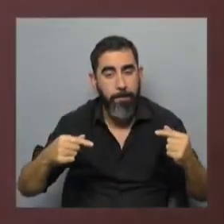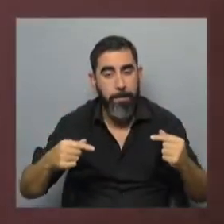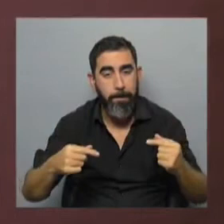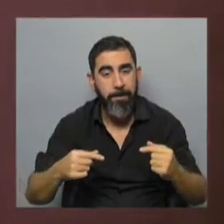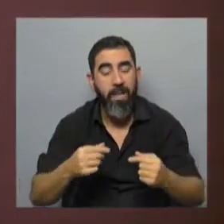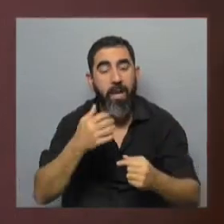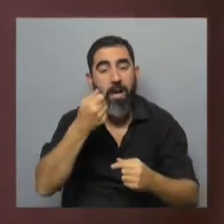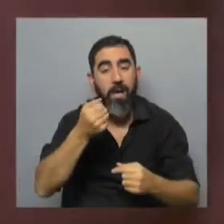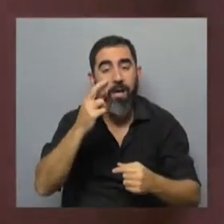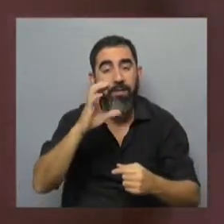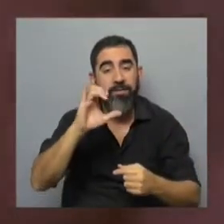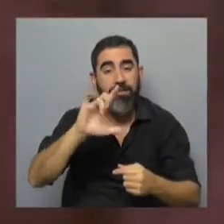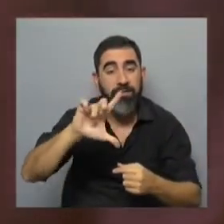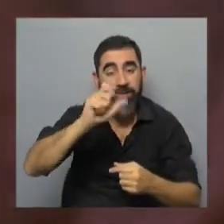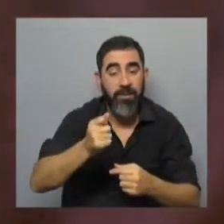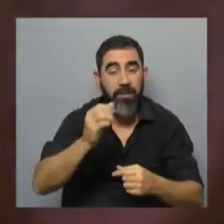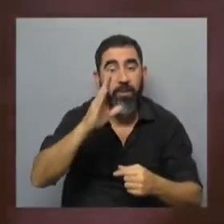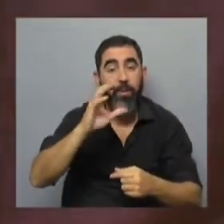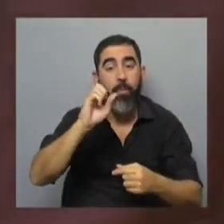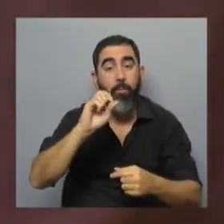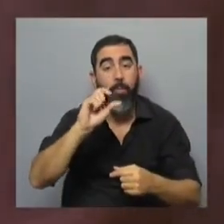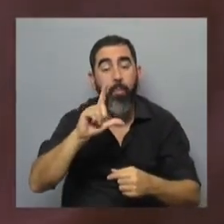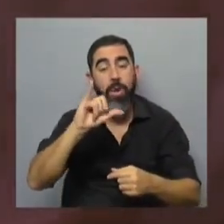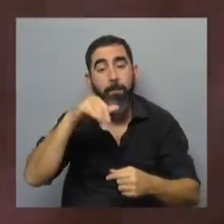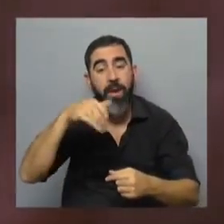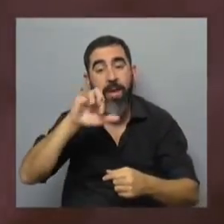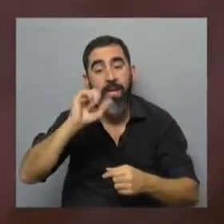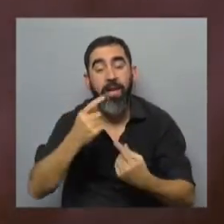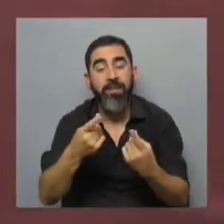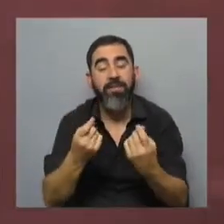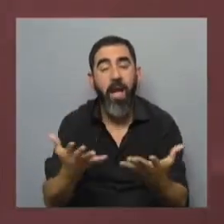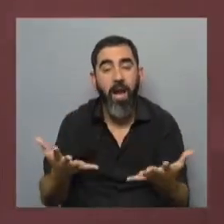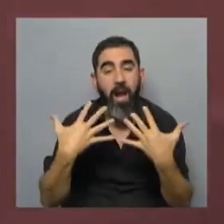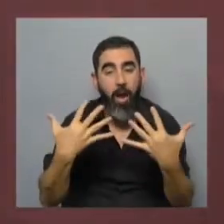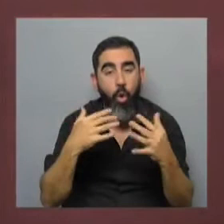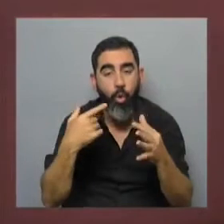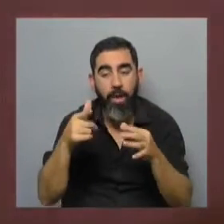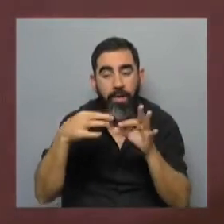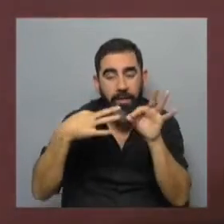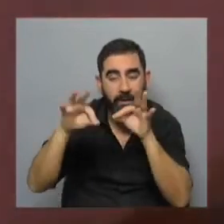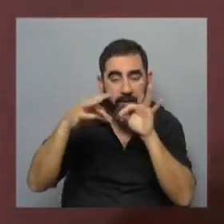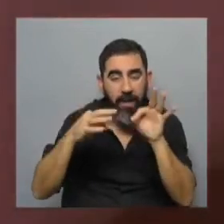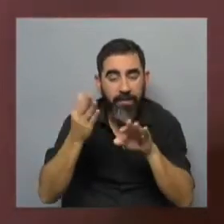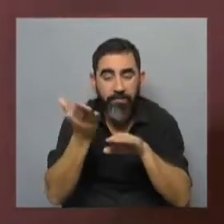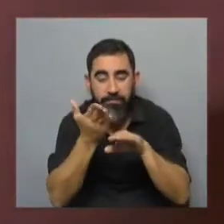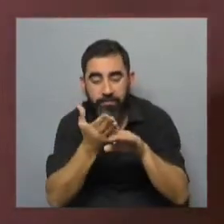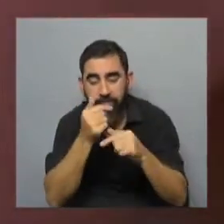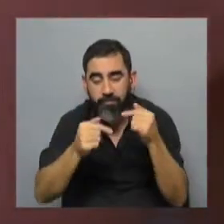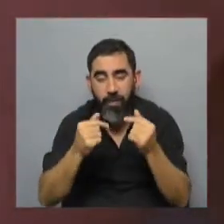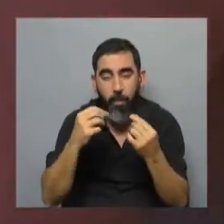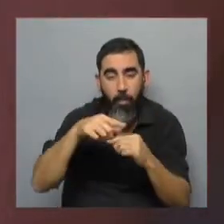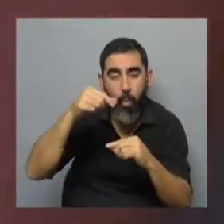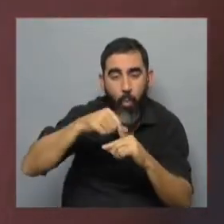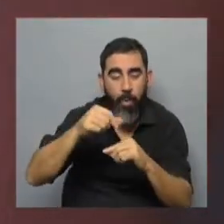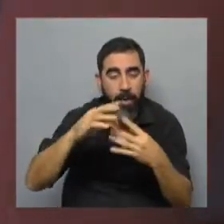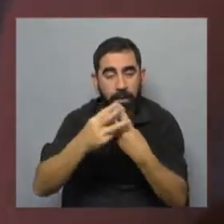arcilla polimérica, que esa se seca con calor. Y es donde hago todos los detalles, las escamas, las plumas, todo,